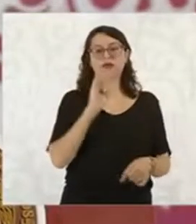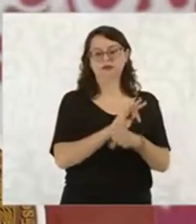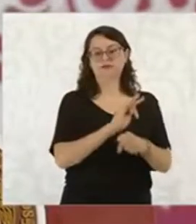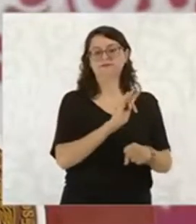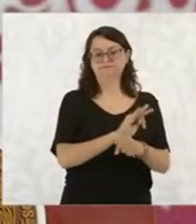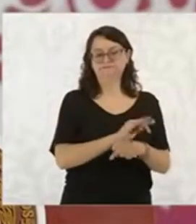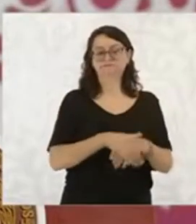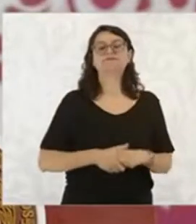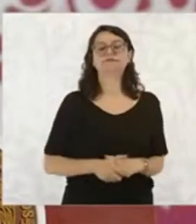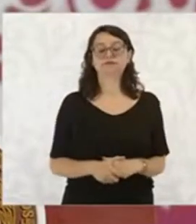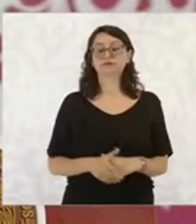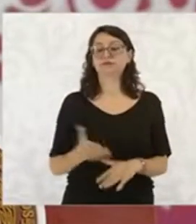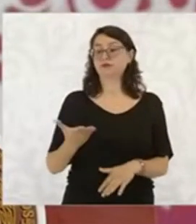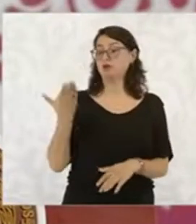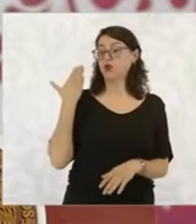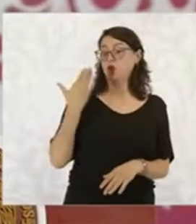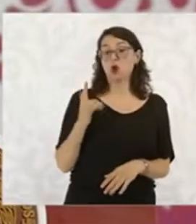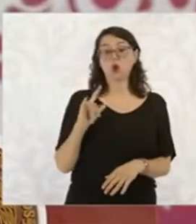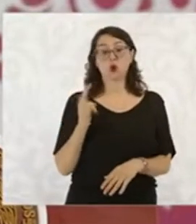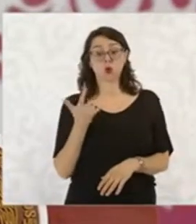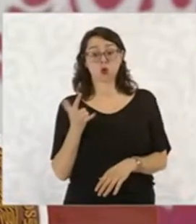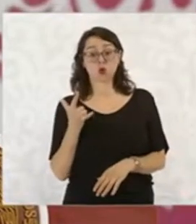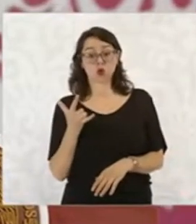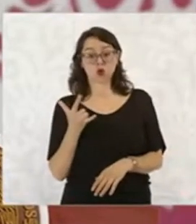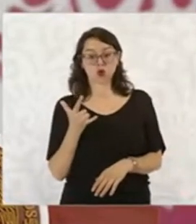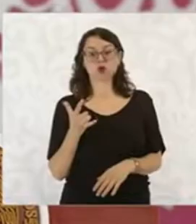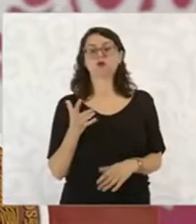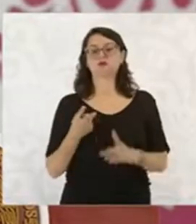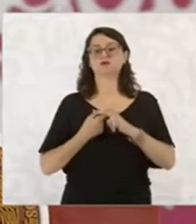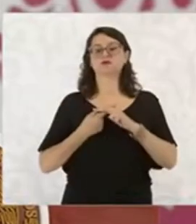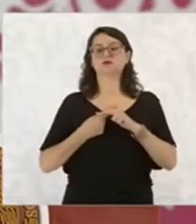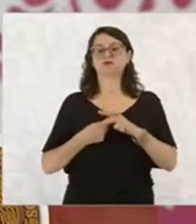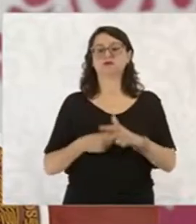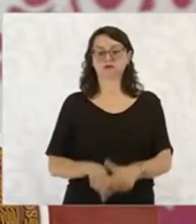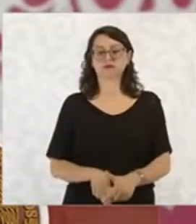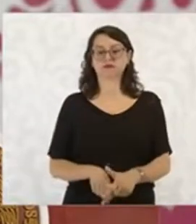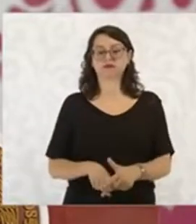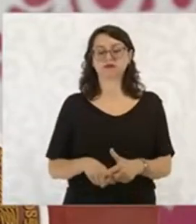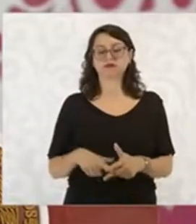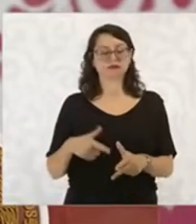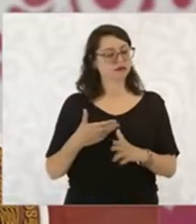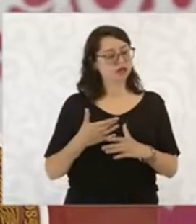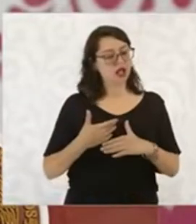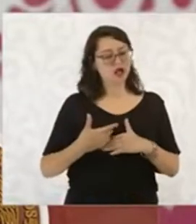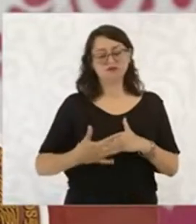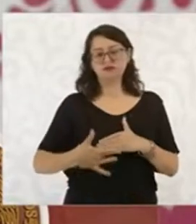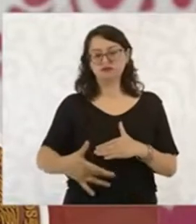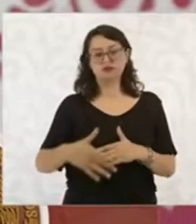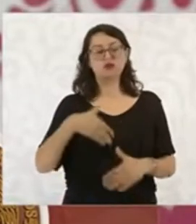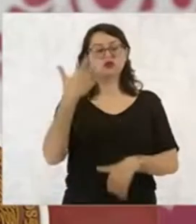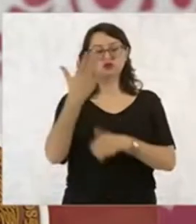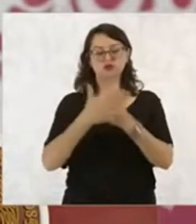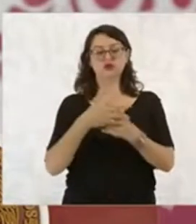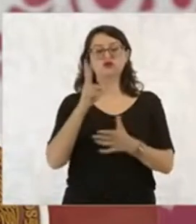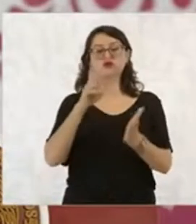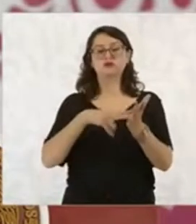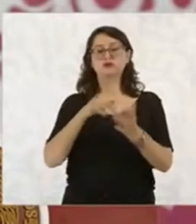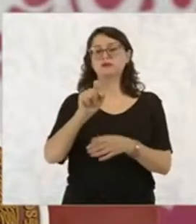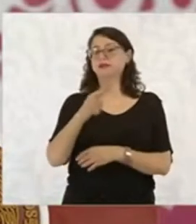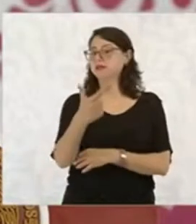ya inició en julio pasado y estará terminando el primer trimestre de 2027. Con esta